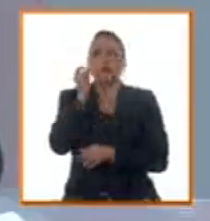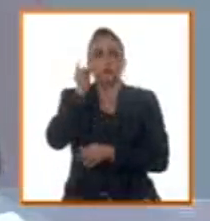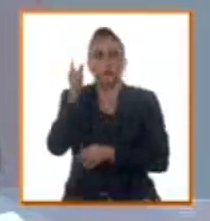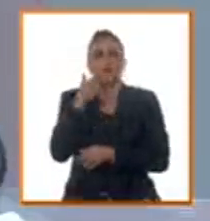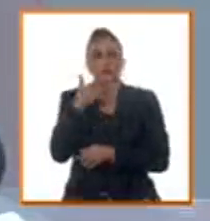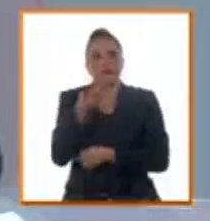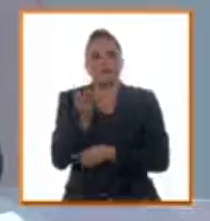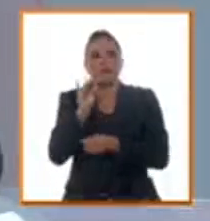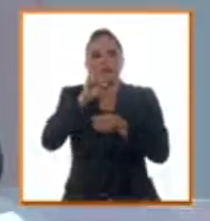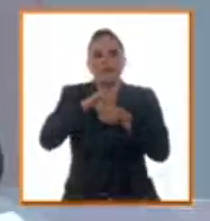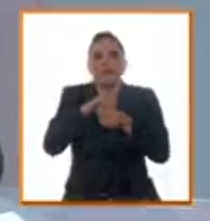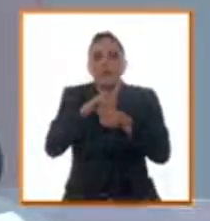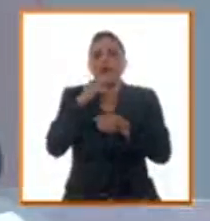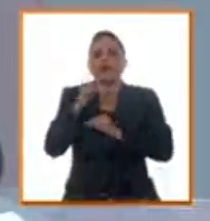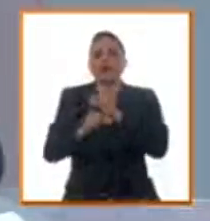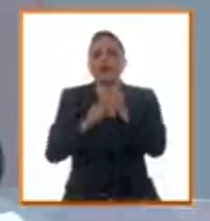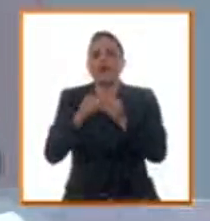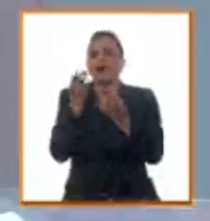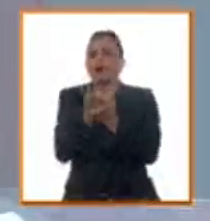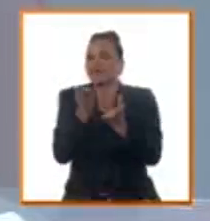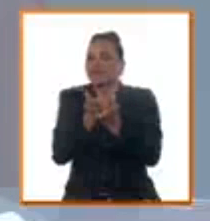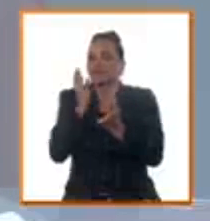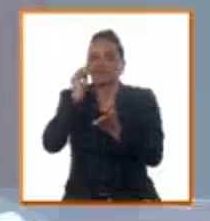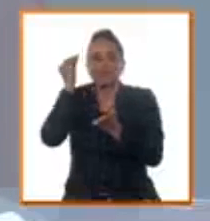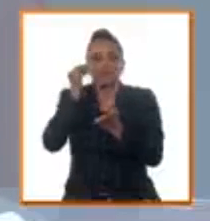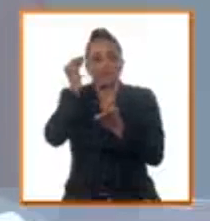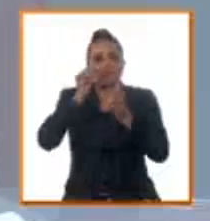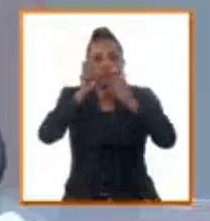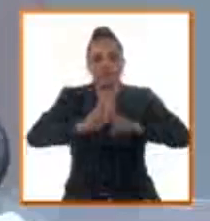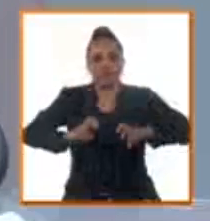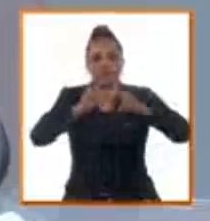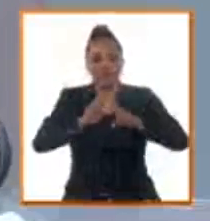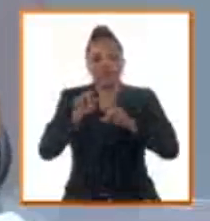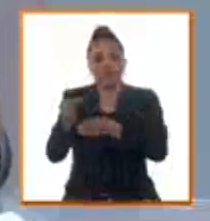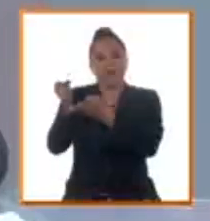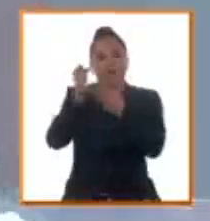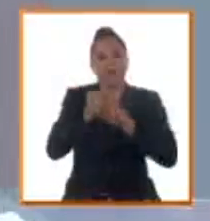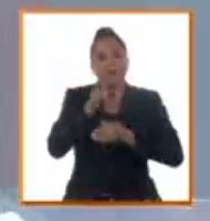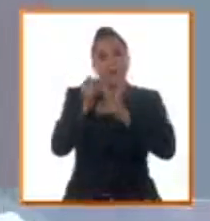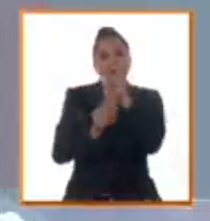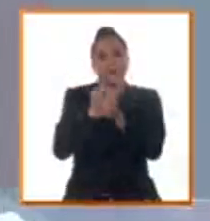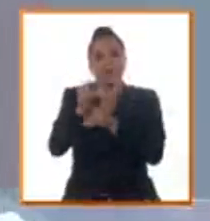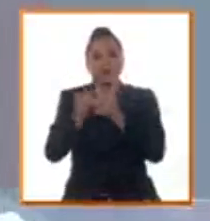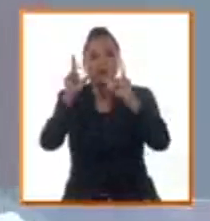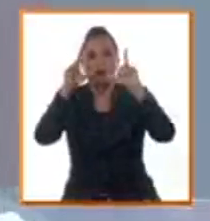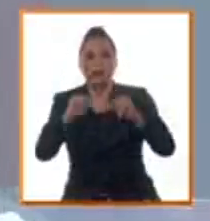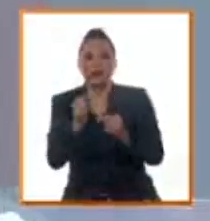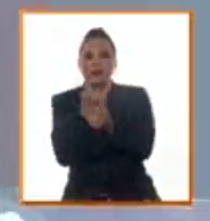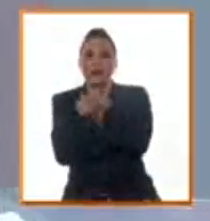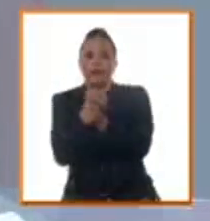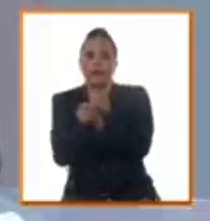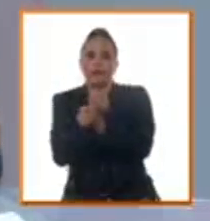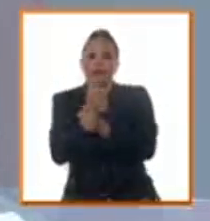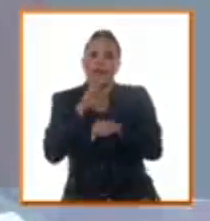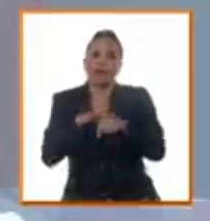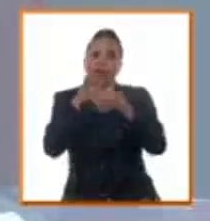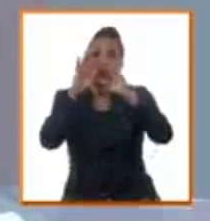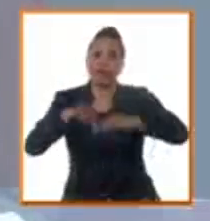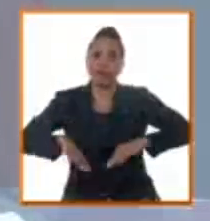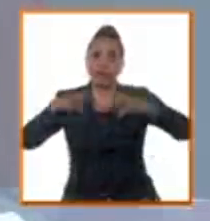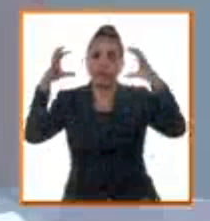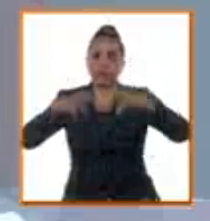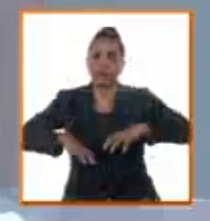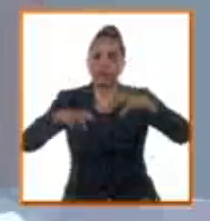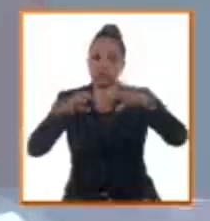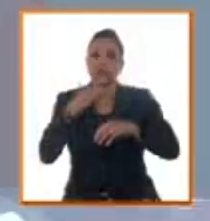van incorporando a la actualización de estos estudios que en definitiva son los que van a permitir que el proceso de gestión de reducción de riesgo de desastres por inundaciones tenga éxitos